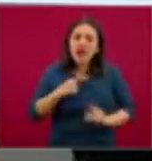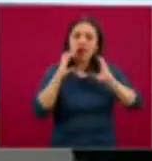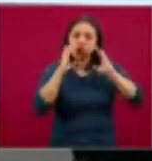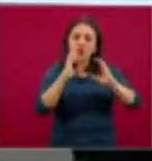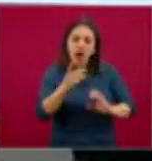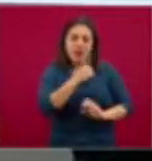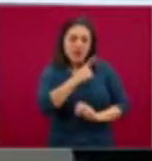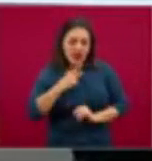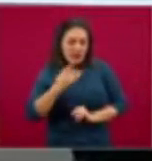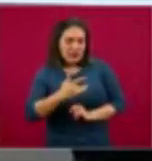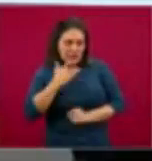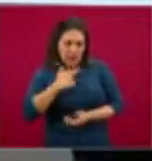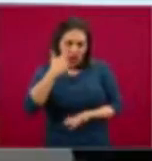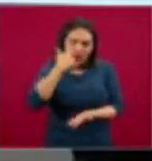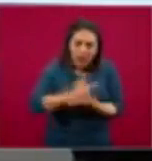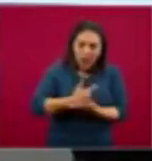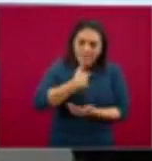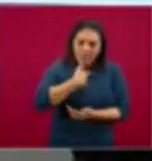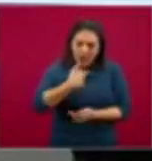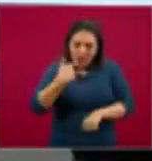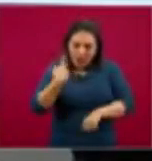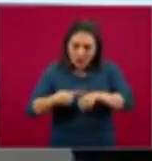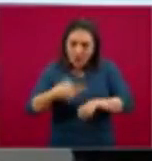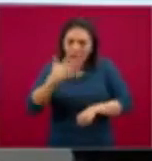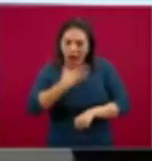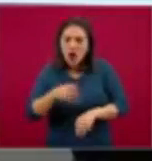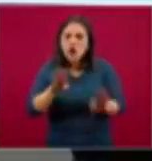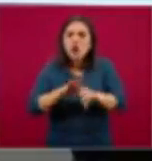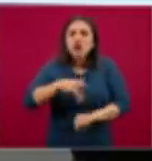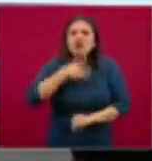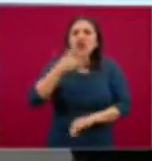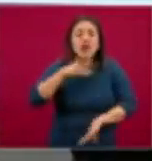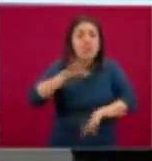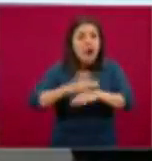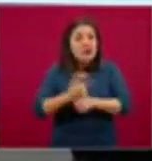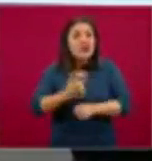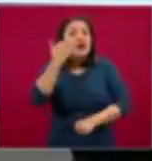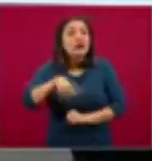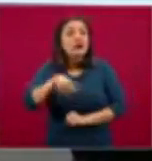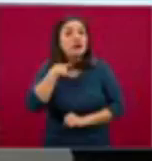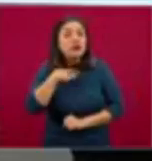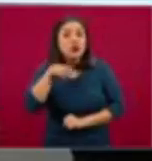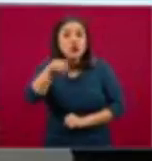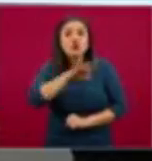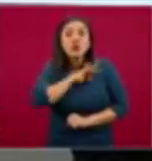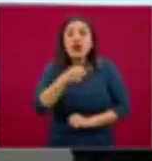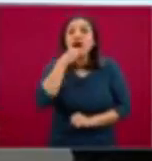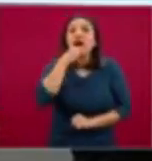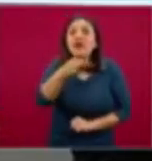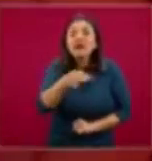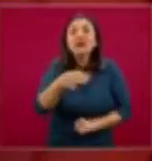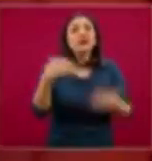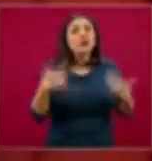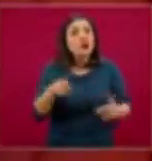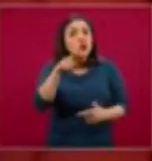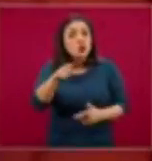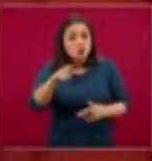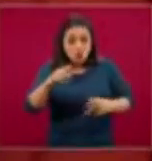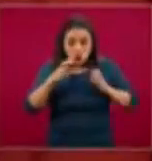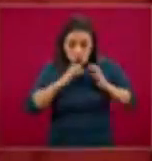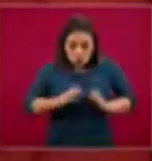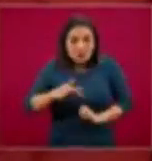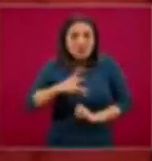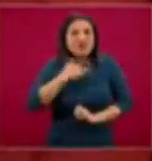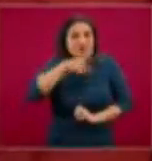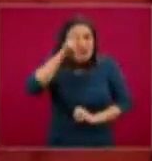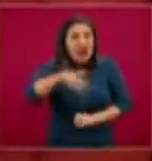detectar la enfermedad, cómo detectar los síntomas más graves, los síntomas que le están diciendo a la persona: tu cuadro es de gravedad y